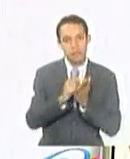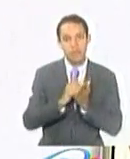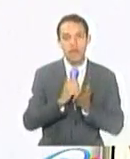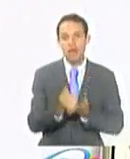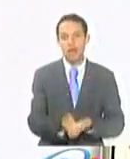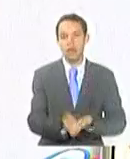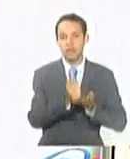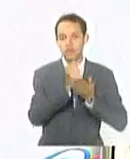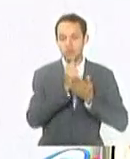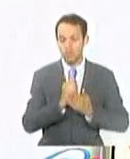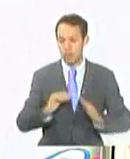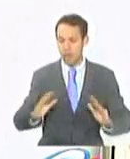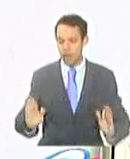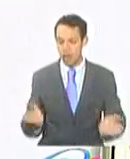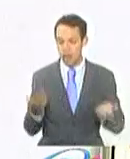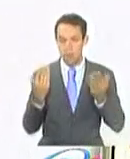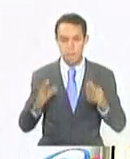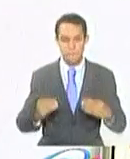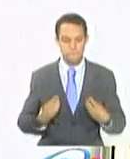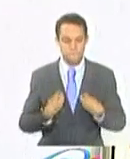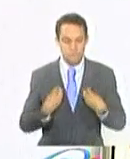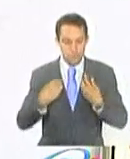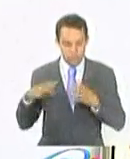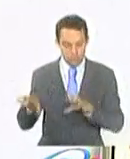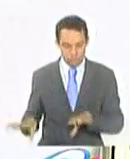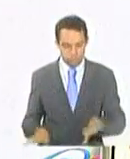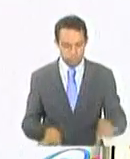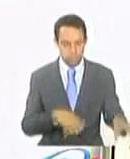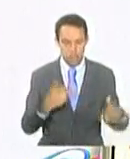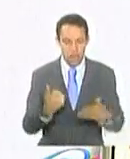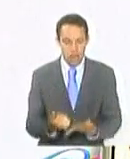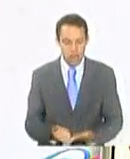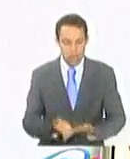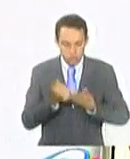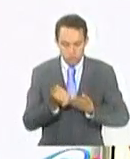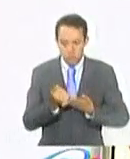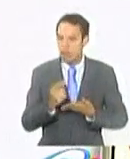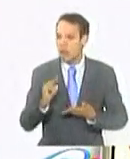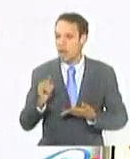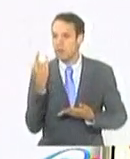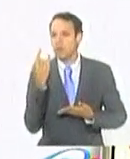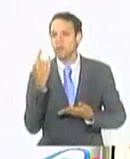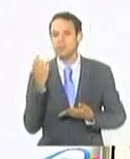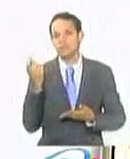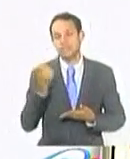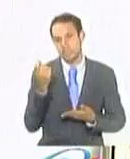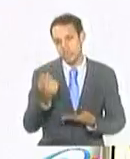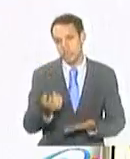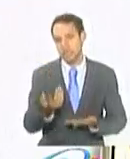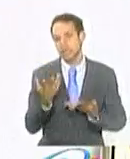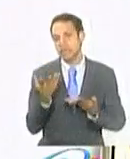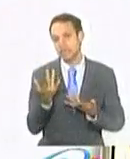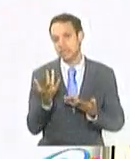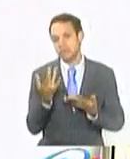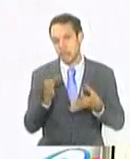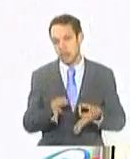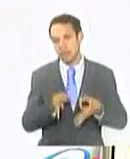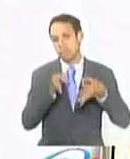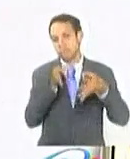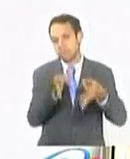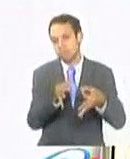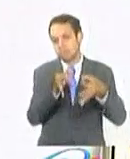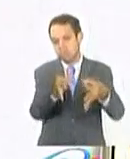para mejorar algo su vida algo mientras si es necesario vaya a la cita